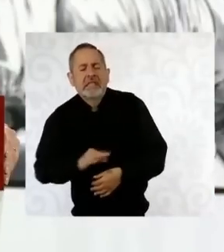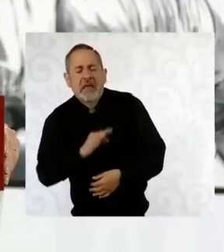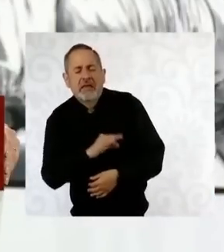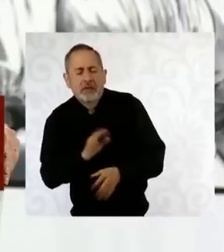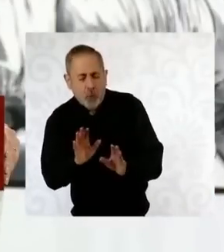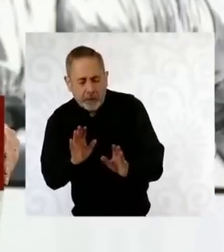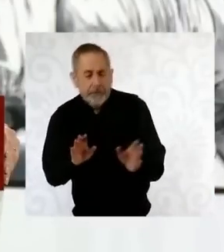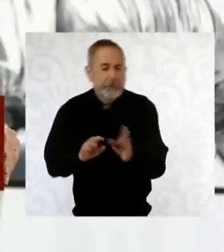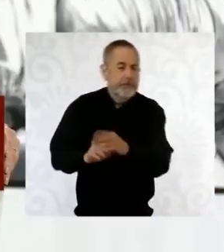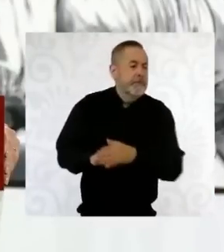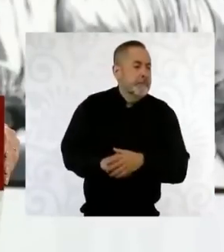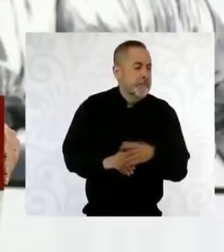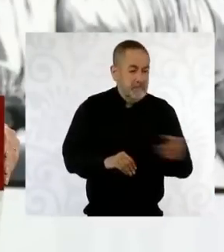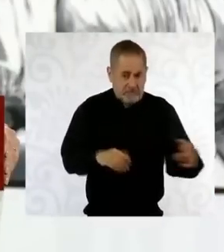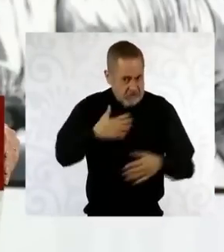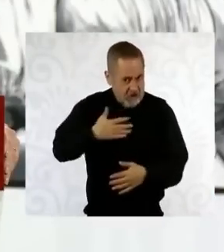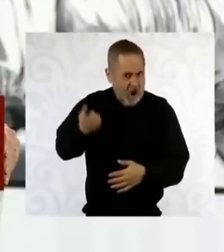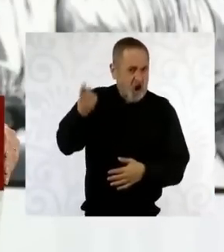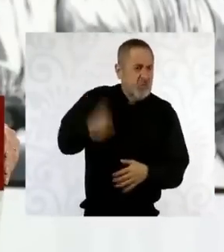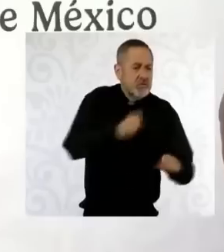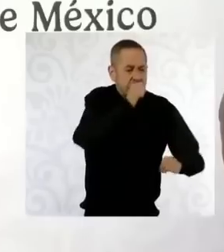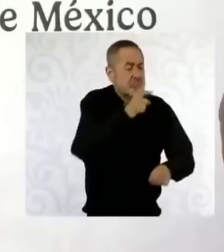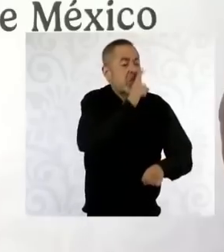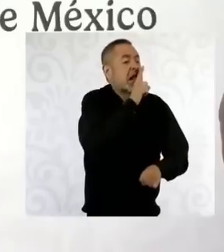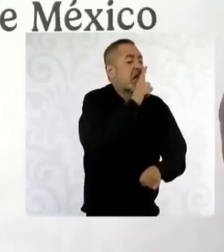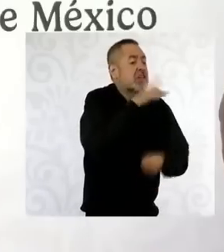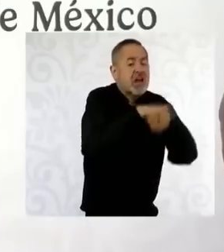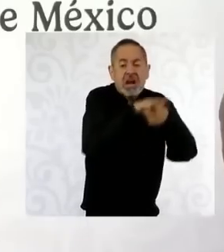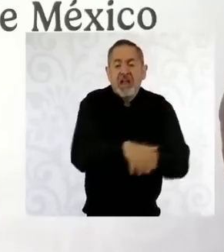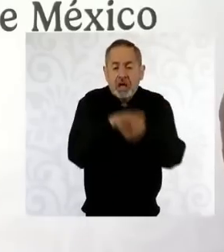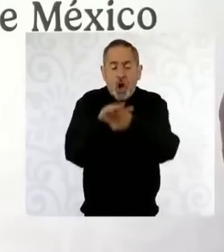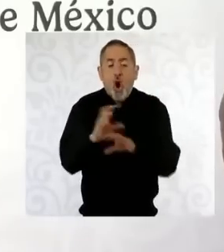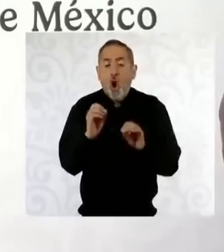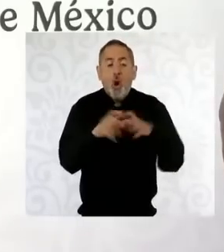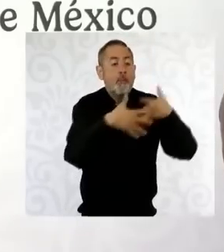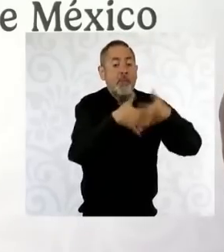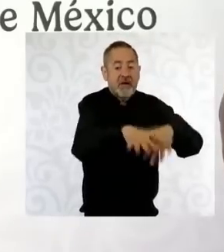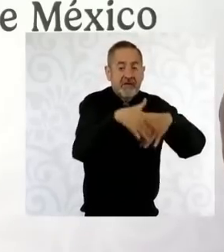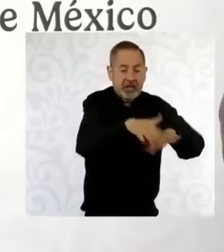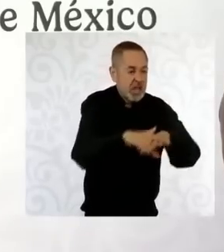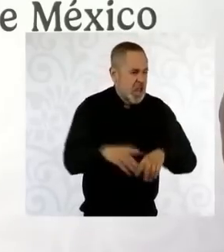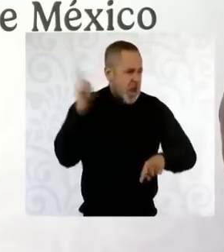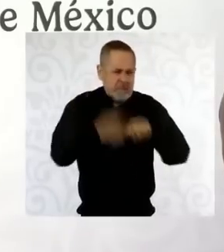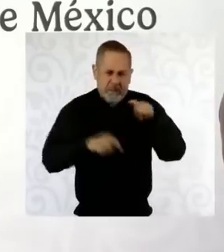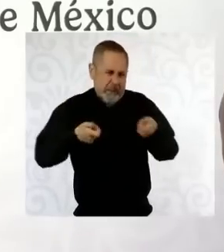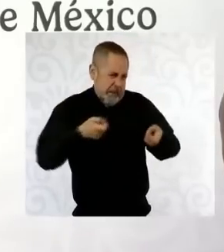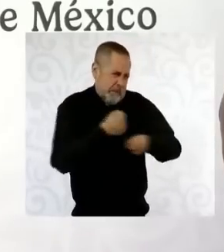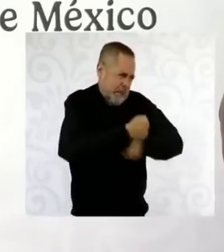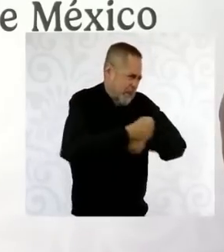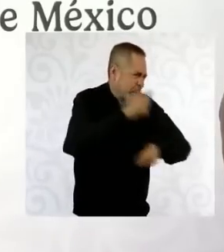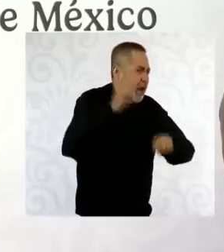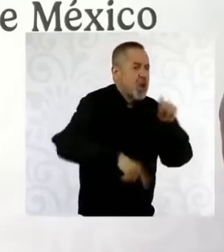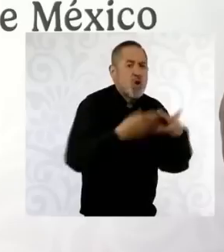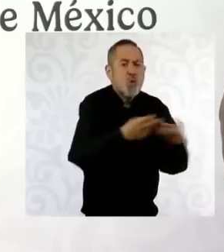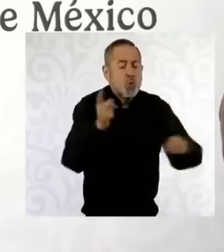Ayer. Autoritarismo sería que reprimiéramos una manifestación cuando se hace,